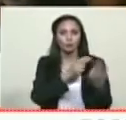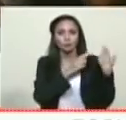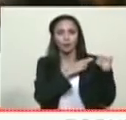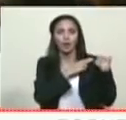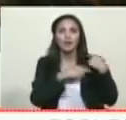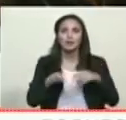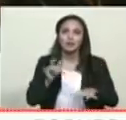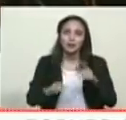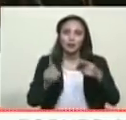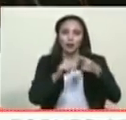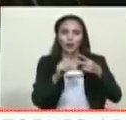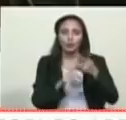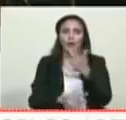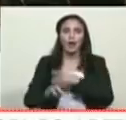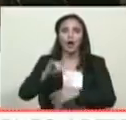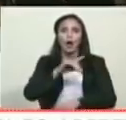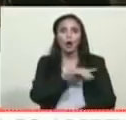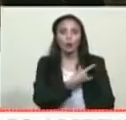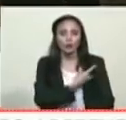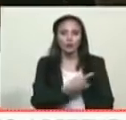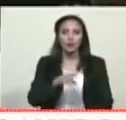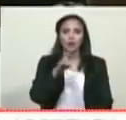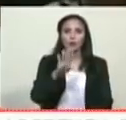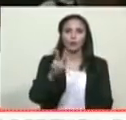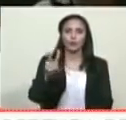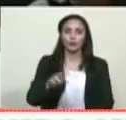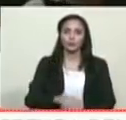secretario general. Es todo.